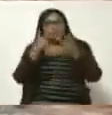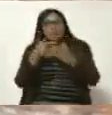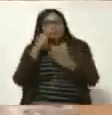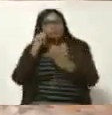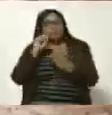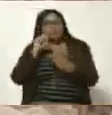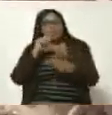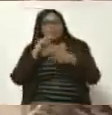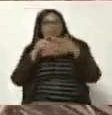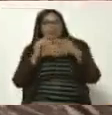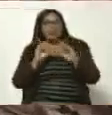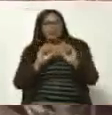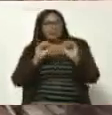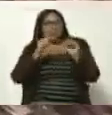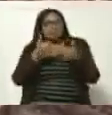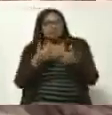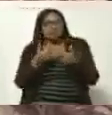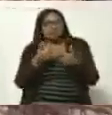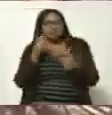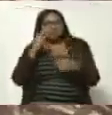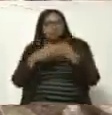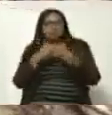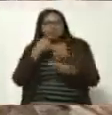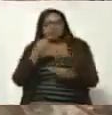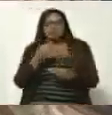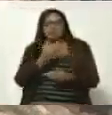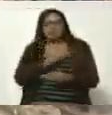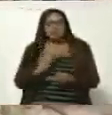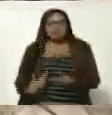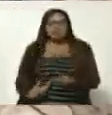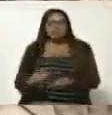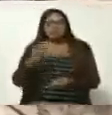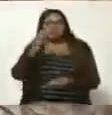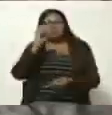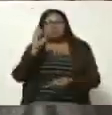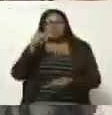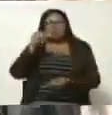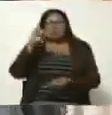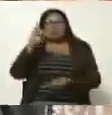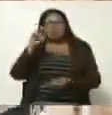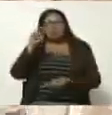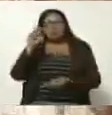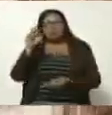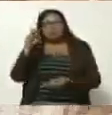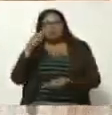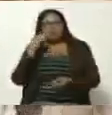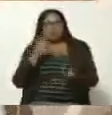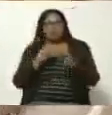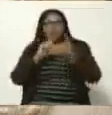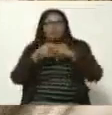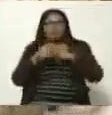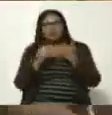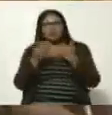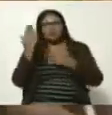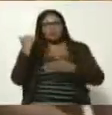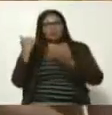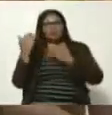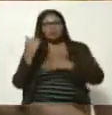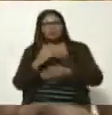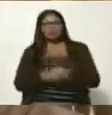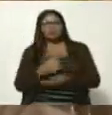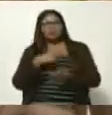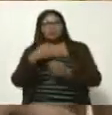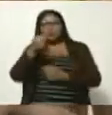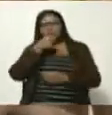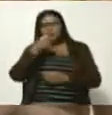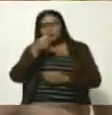necesaria para arrancar y, como decía el presidente Pequidén Tellechea, convertir a Monómeros en lo que fue. Que vamos a